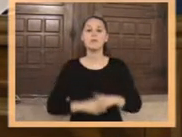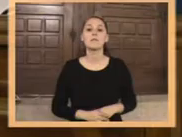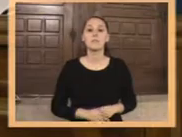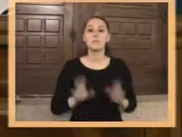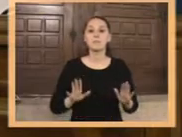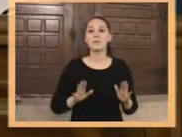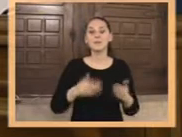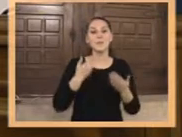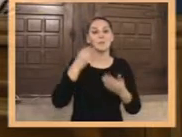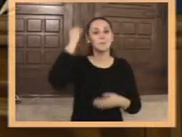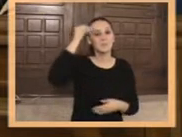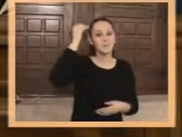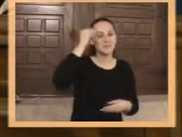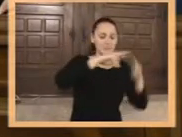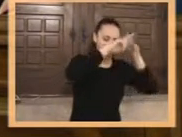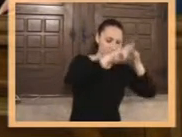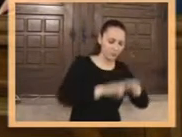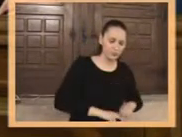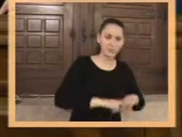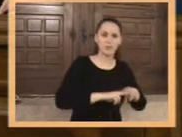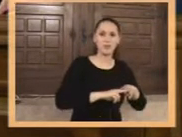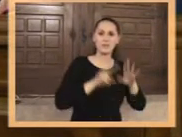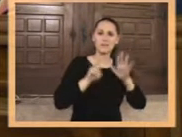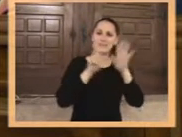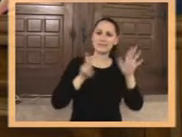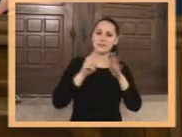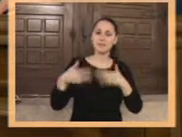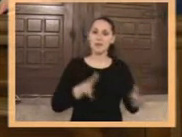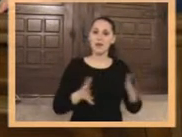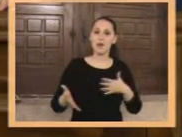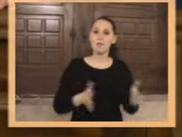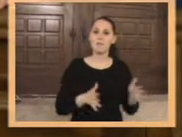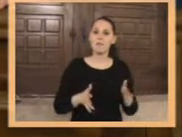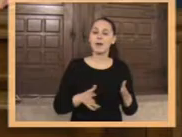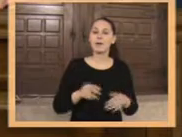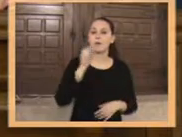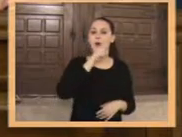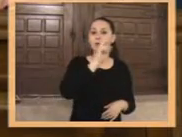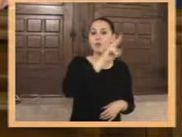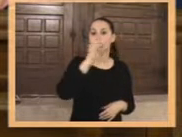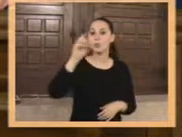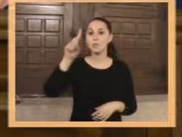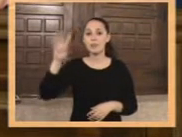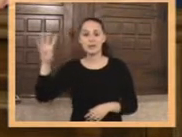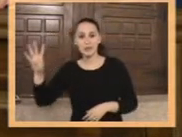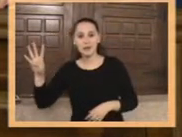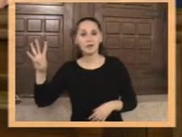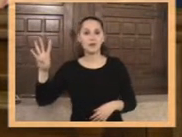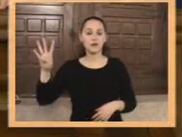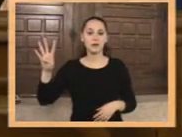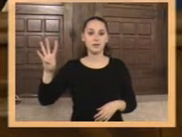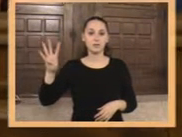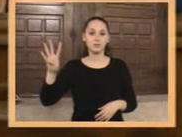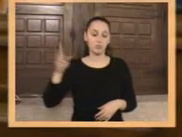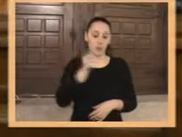marzo de 2014, donde se aprobó la cesión como bien patrimonial del conocido inmueble como la Casa del Deán, al que el Grupo Municipal de